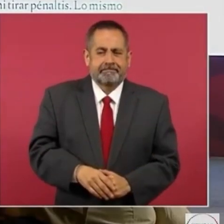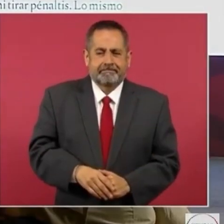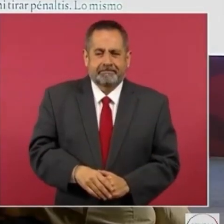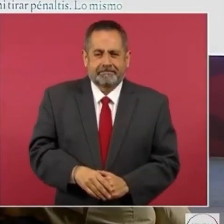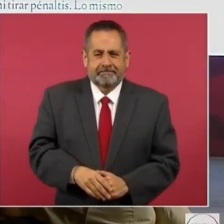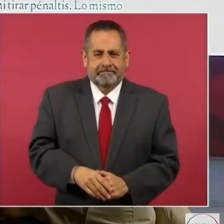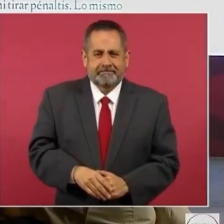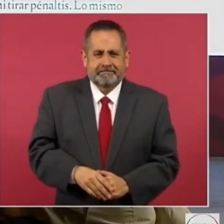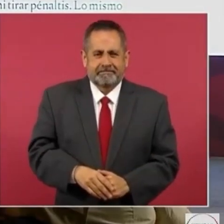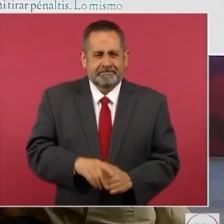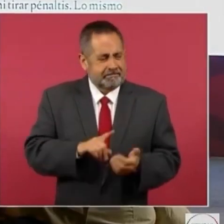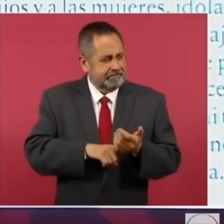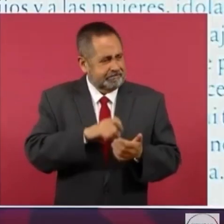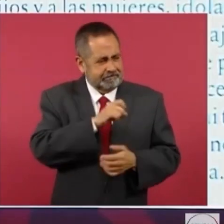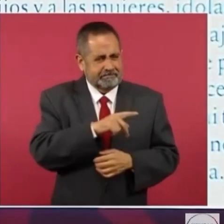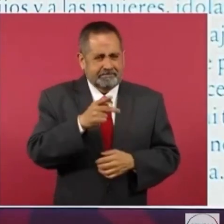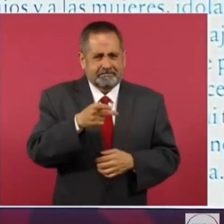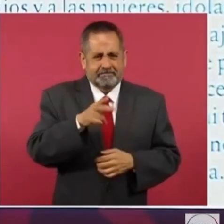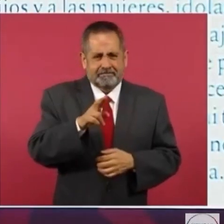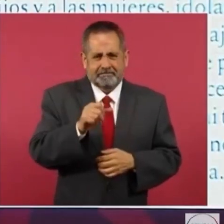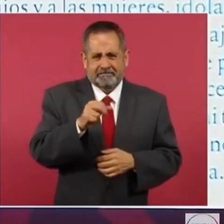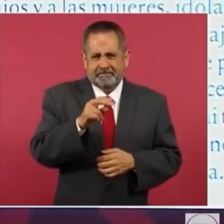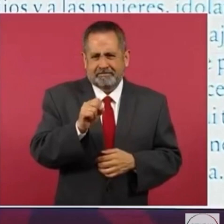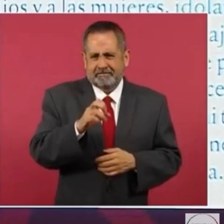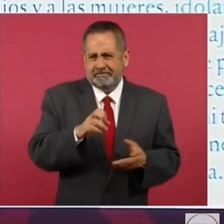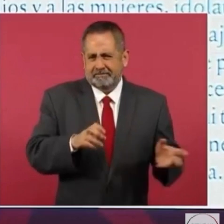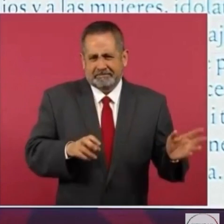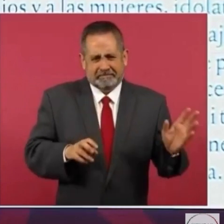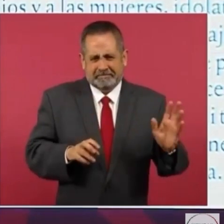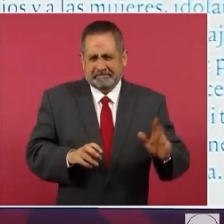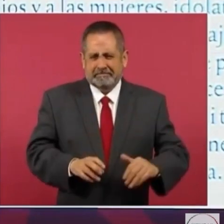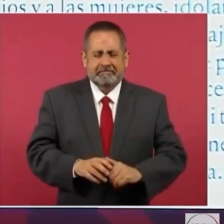Juan Krause, en una de esas.